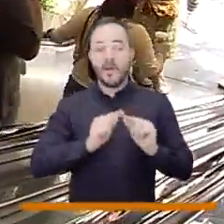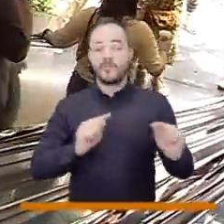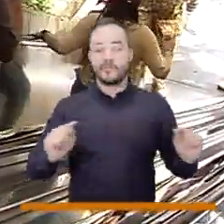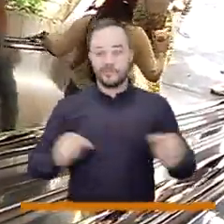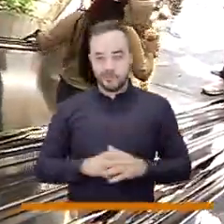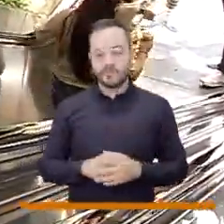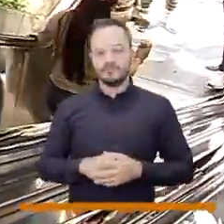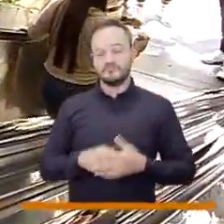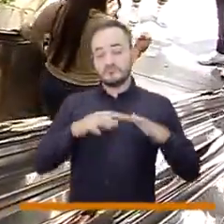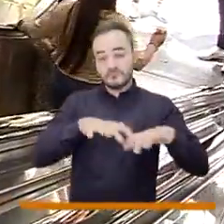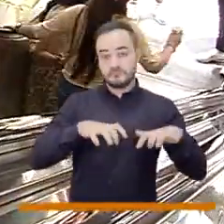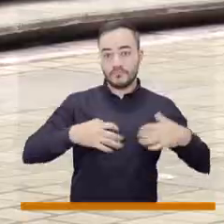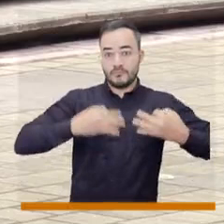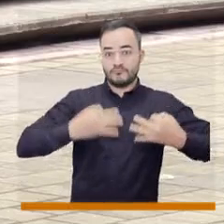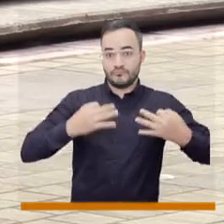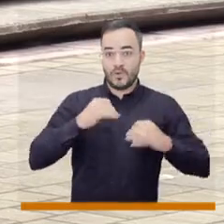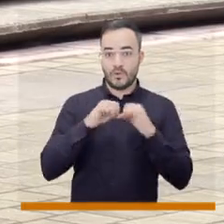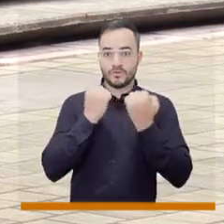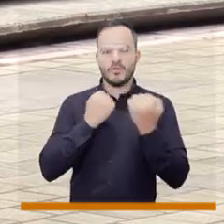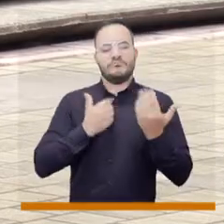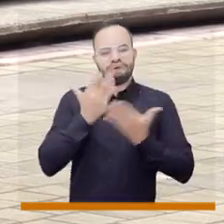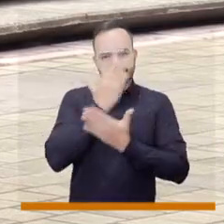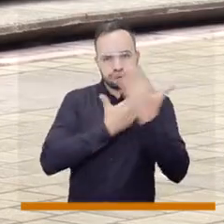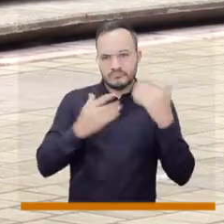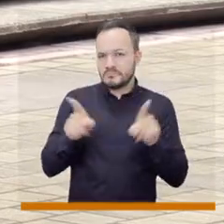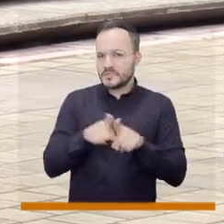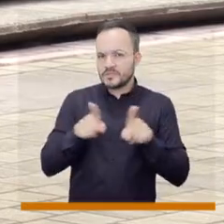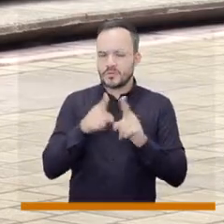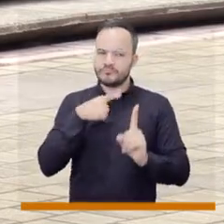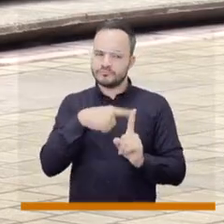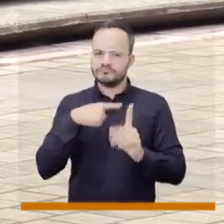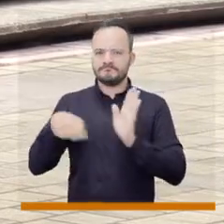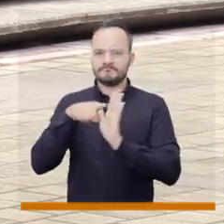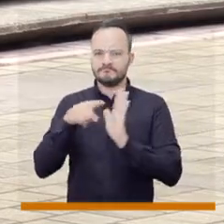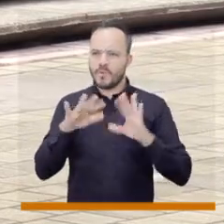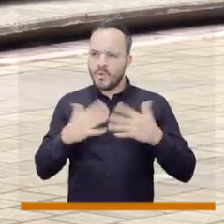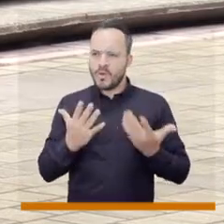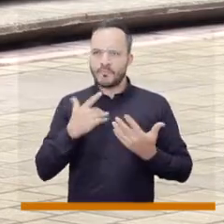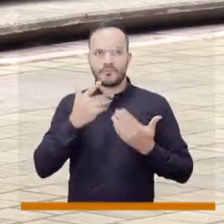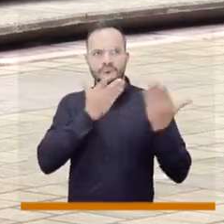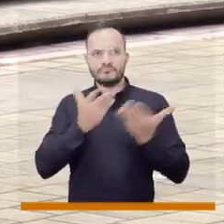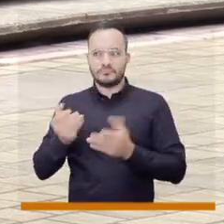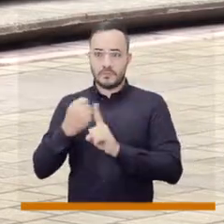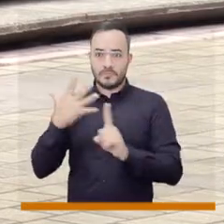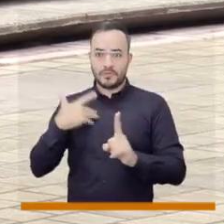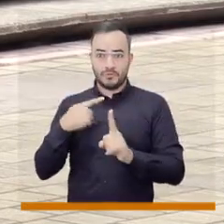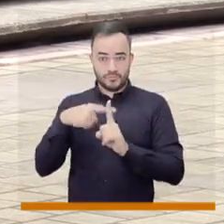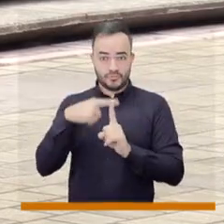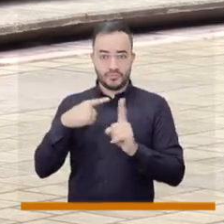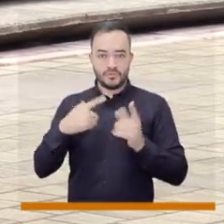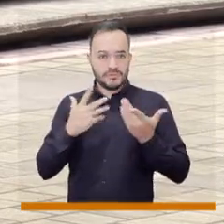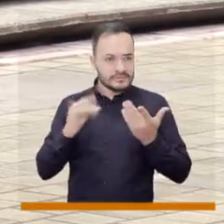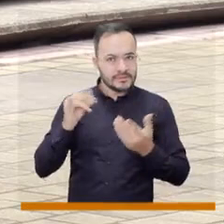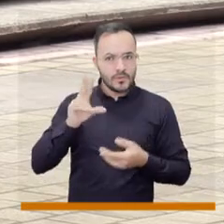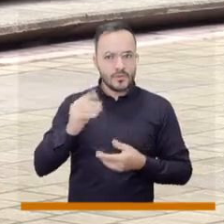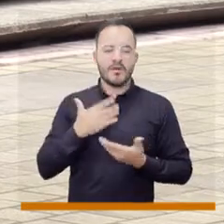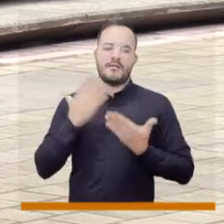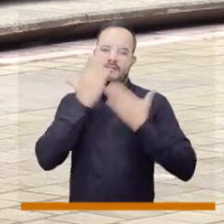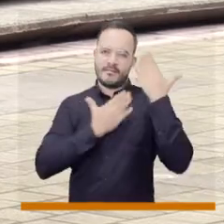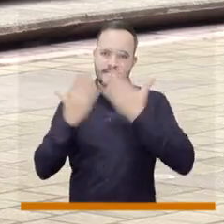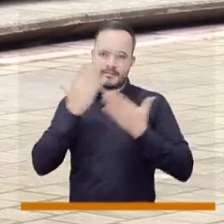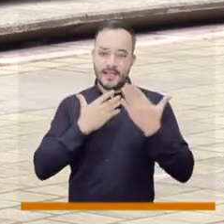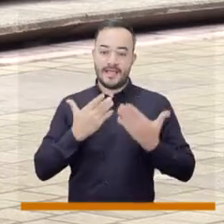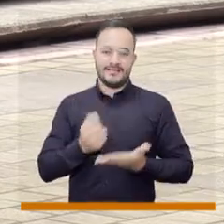se analizan en las sesiones plenarias las consecuencias negativas y positivas que puede traer el turismo para nuestra ciudad y